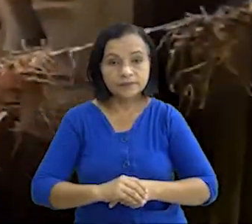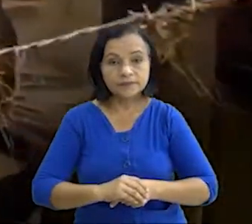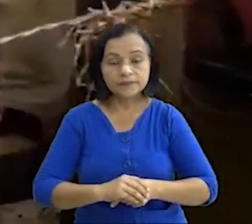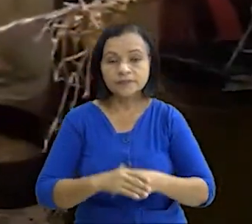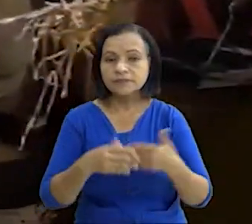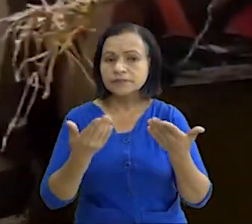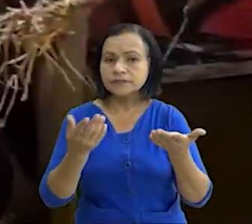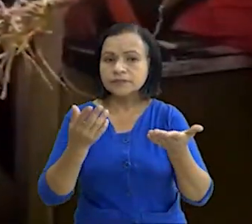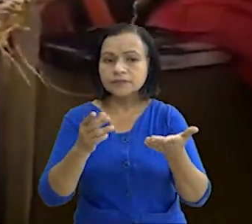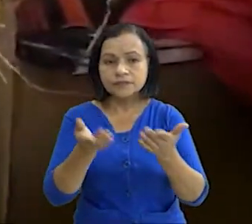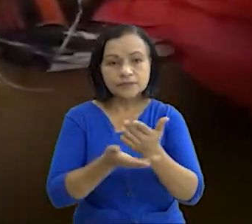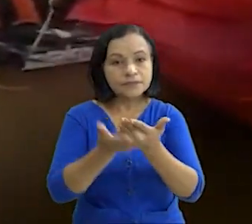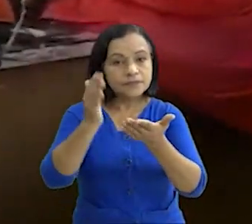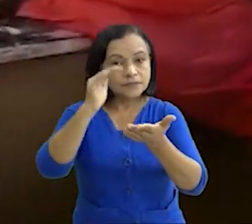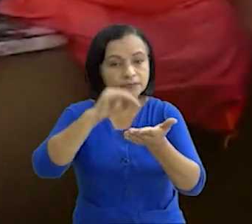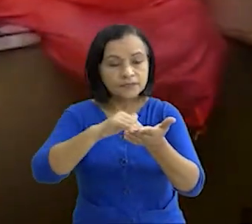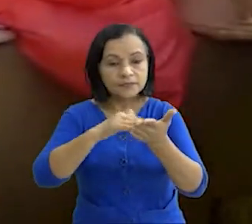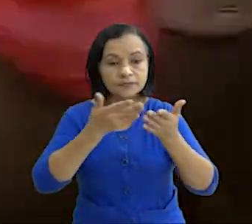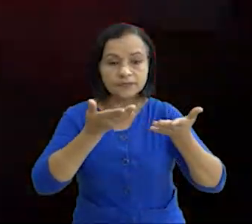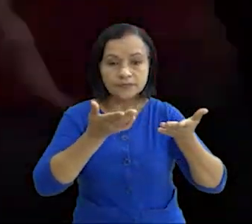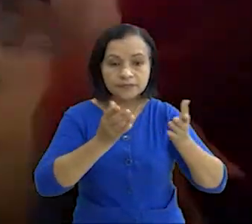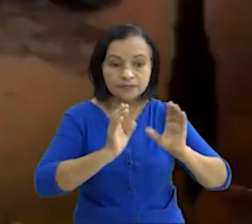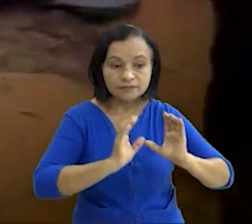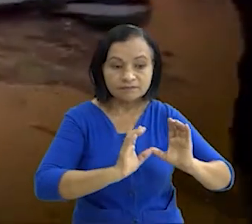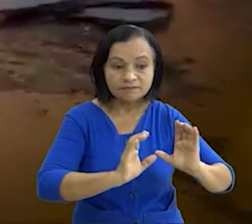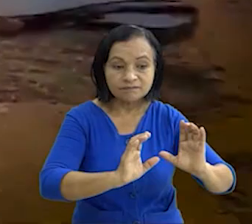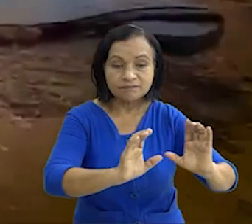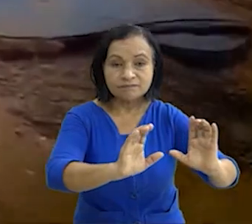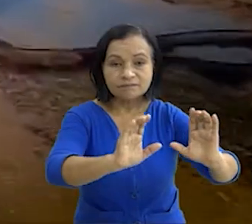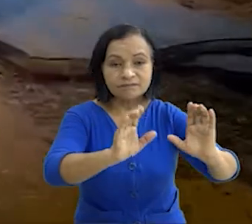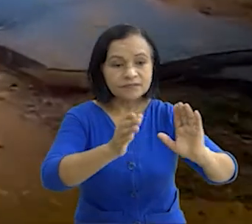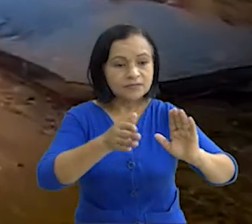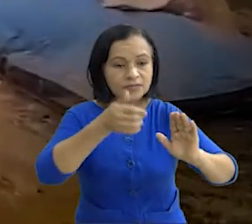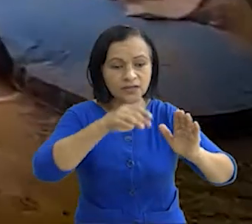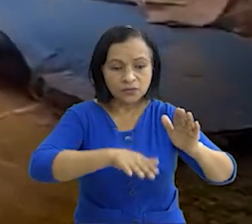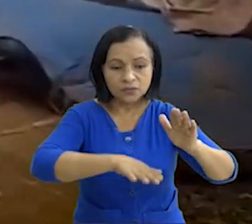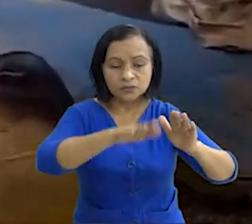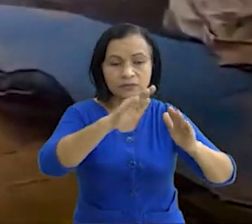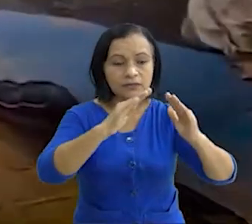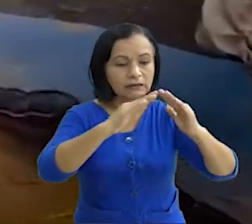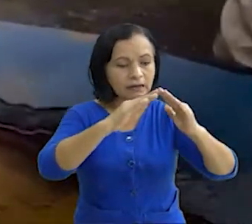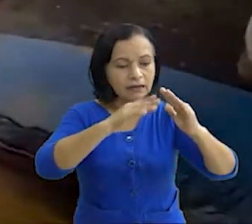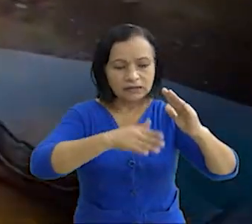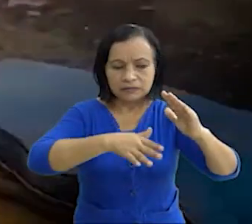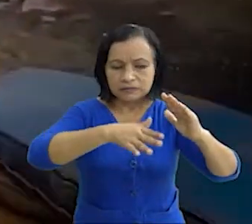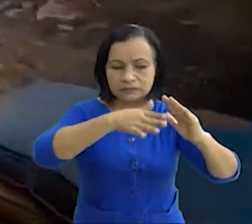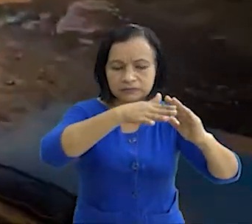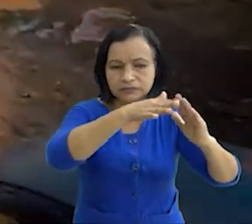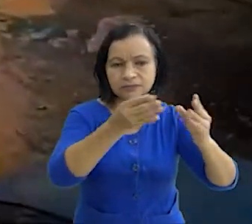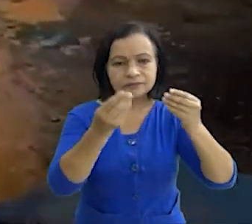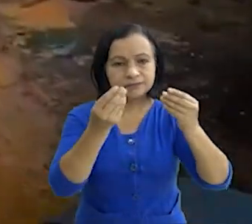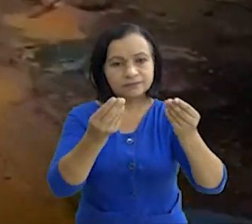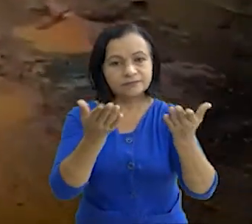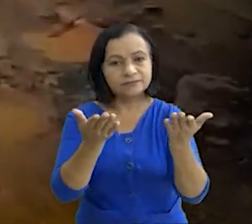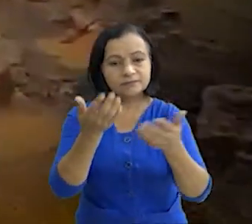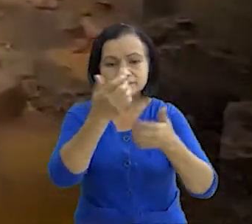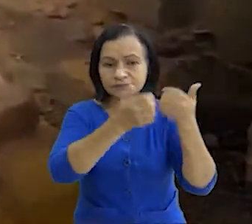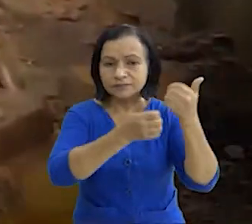para lo que es la reactivación de las calles, que teníamos calles inundadas, viviendas totalmente destruidas.